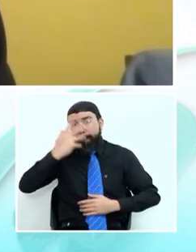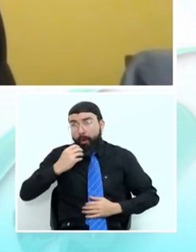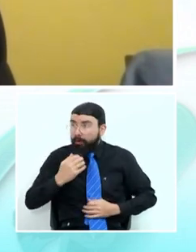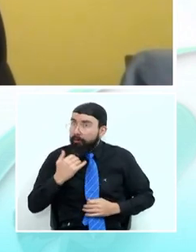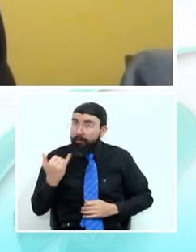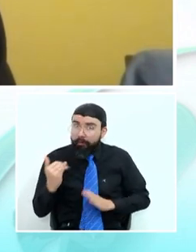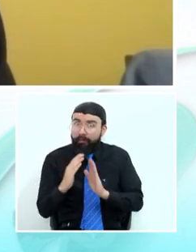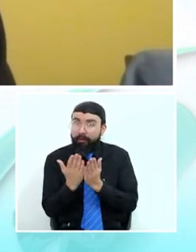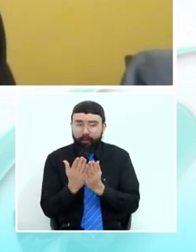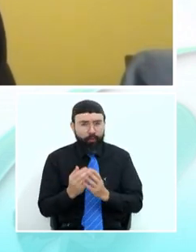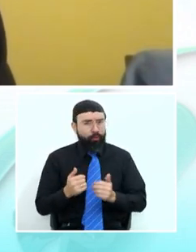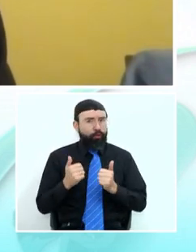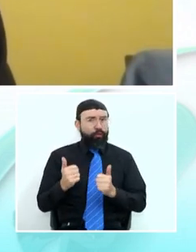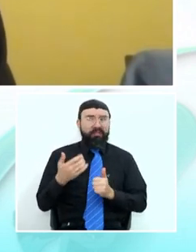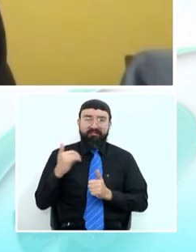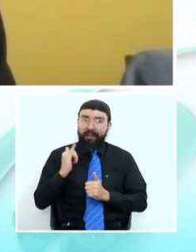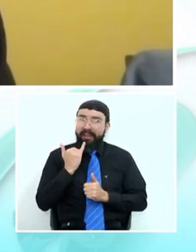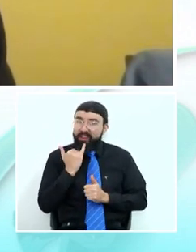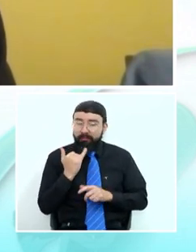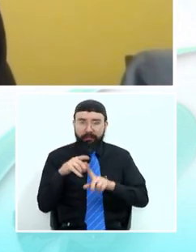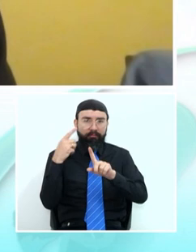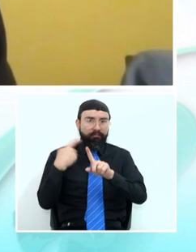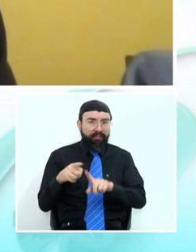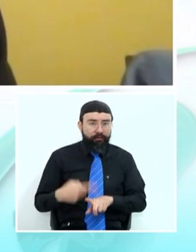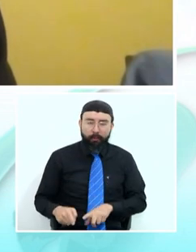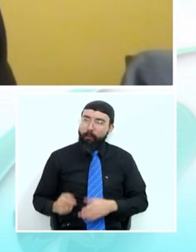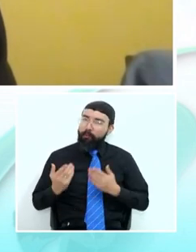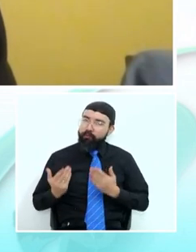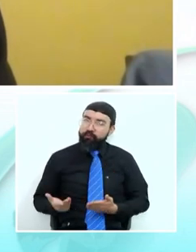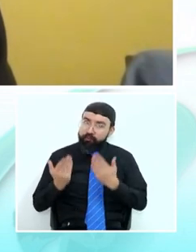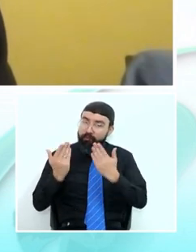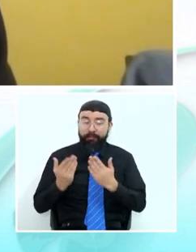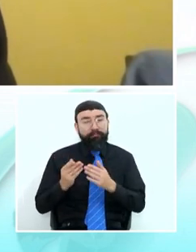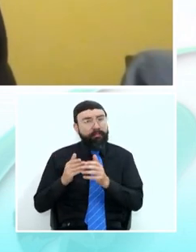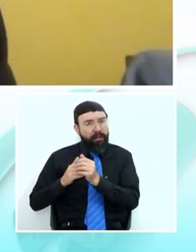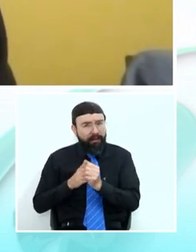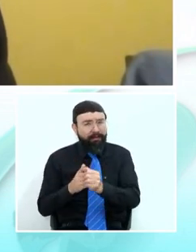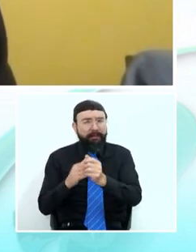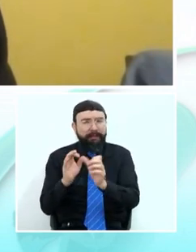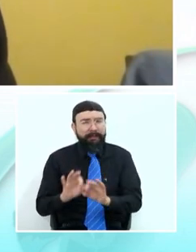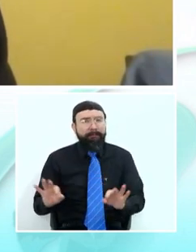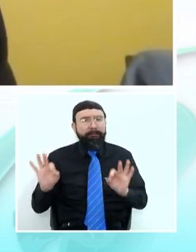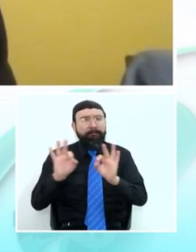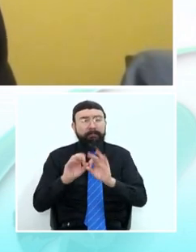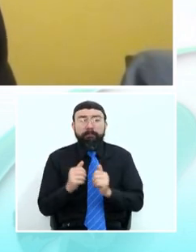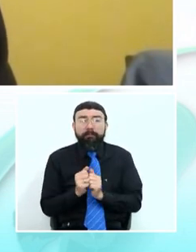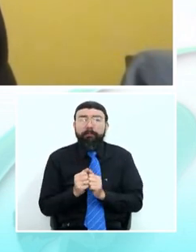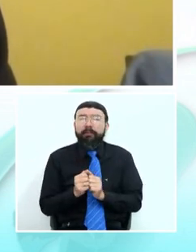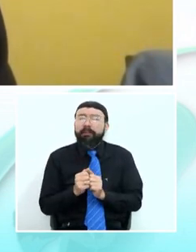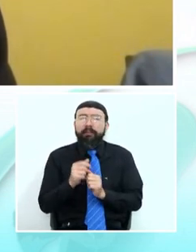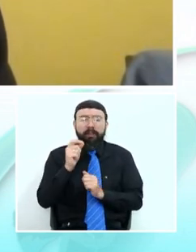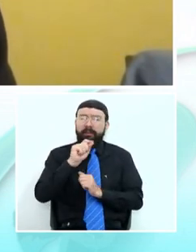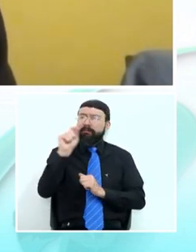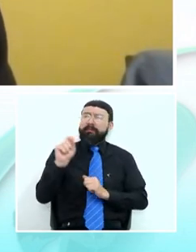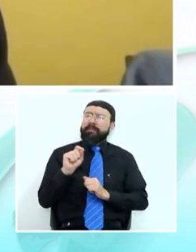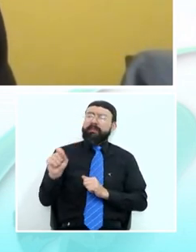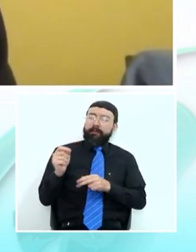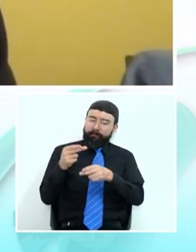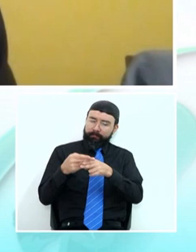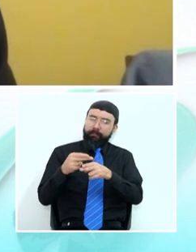en italiano y en portugués. Y son una guía muy importante. Pero muchos se preguntarán, ¿qué es la frutoterapia?